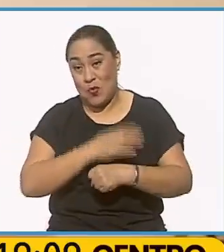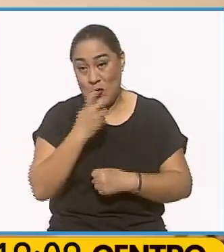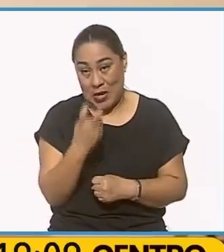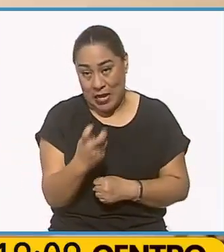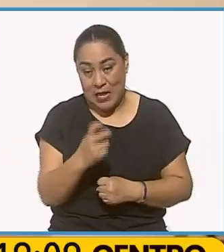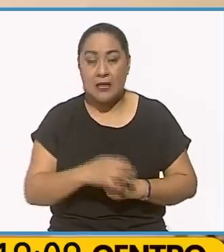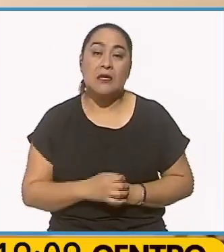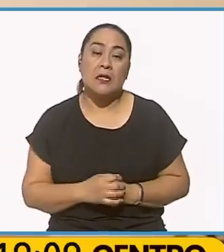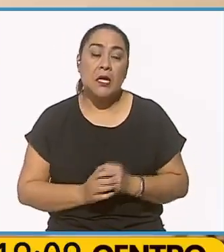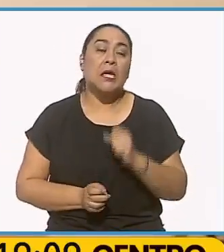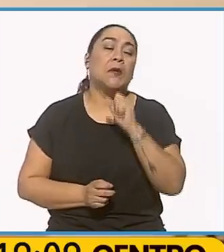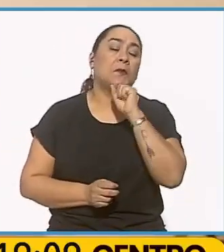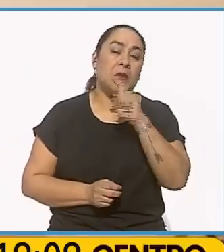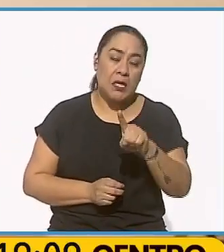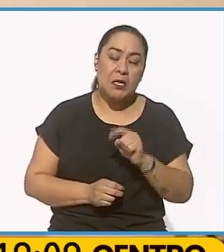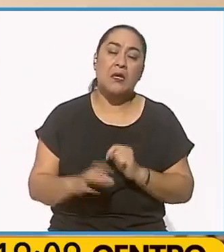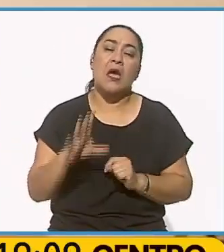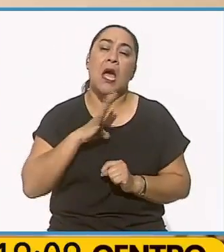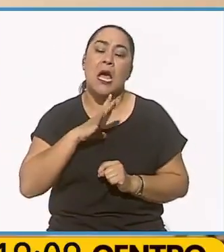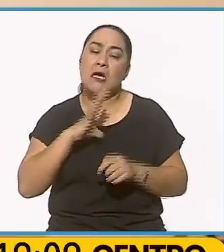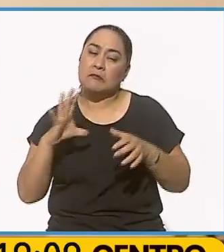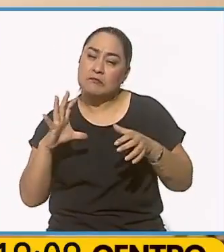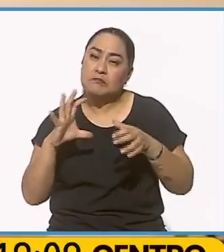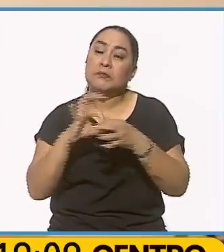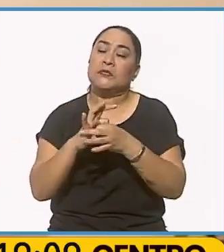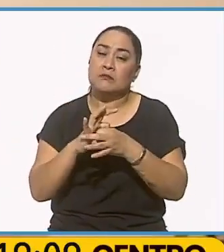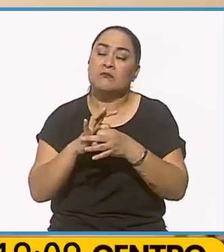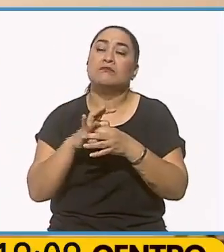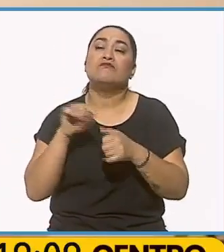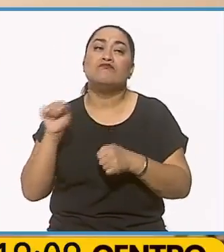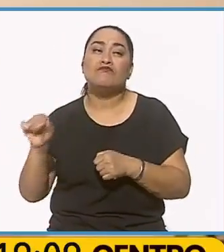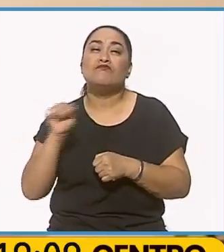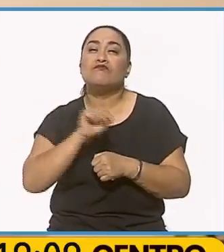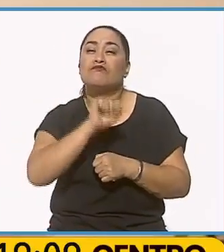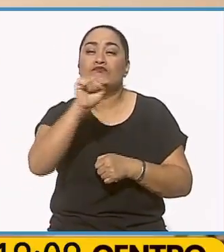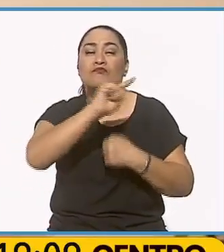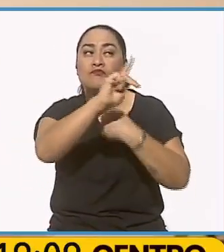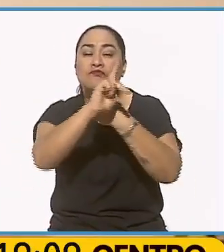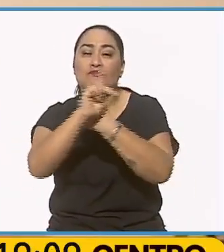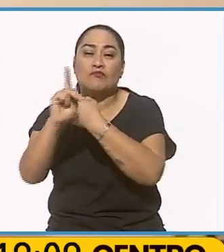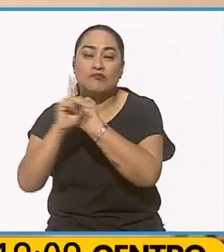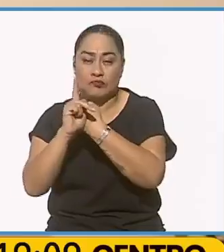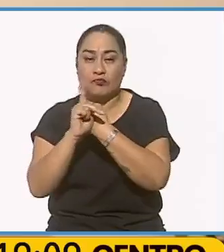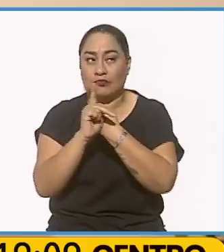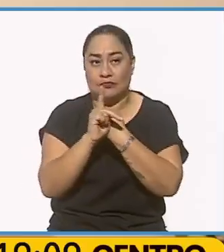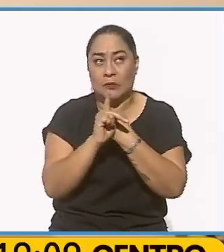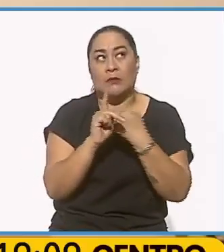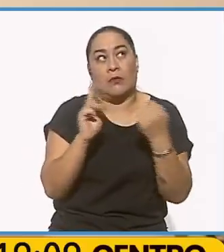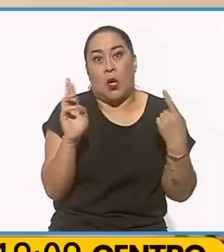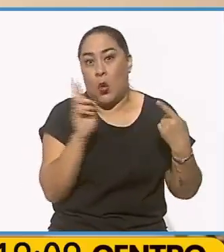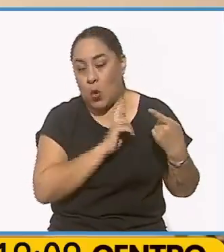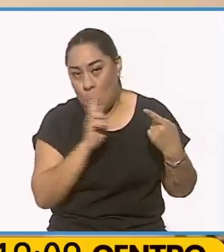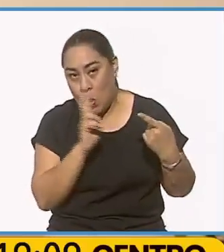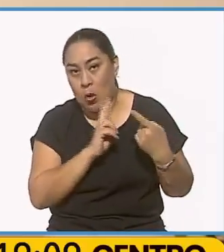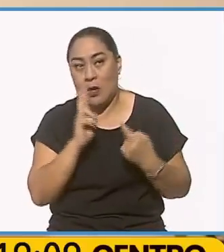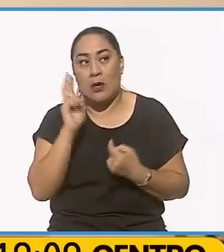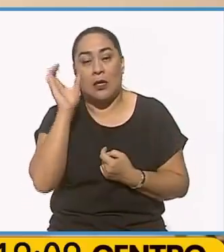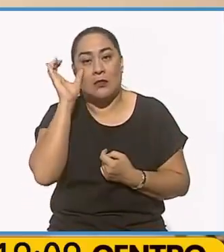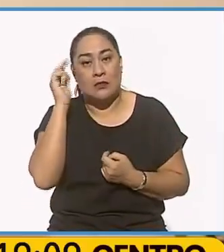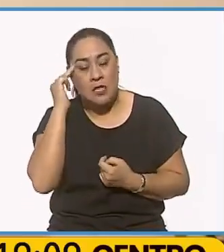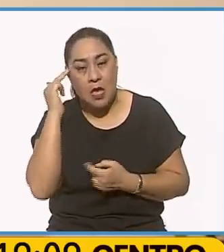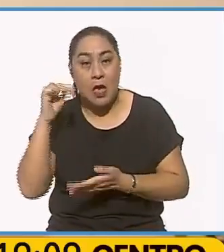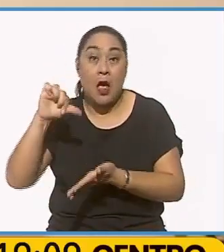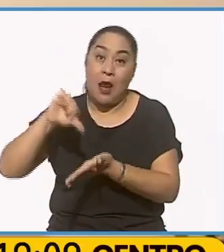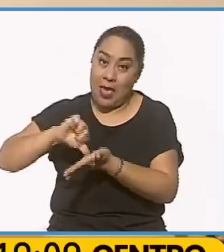además tiene alianzas estrechas y privilegiadas con actores globales, notablemente Rusia, China e Irán,